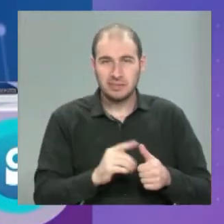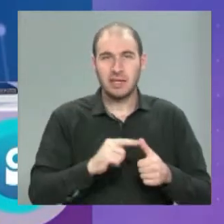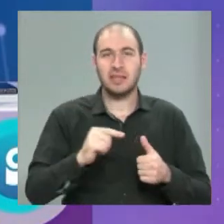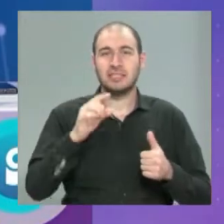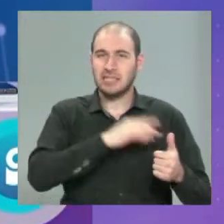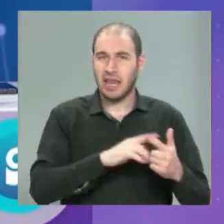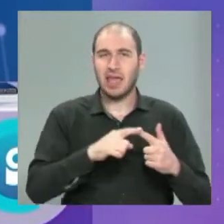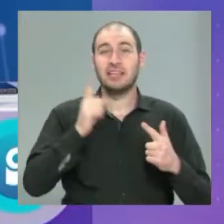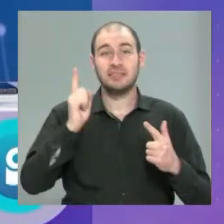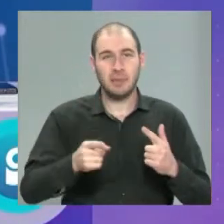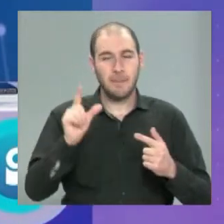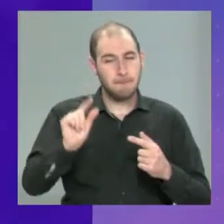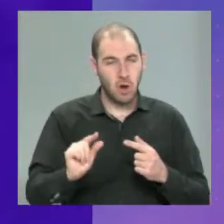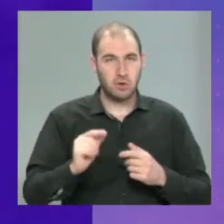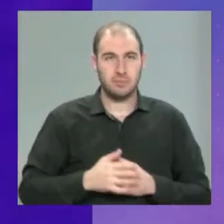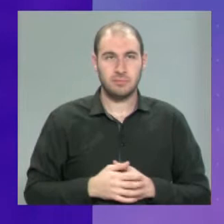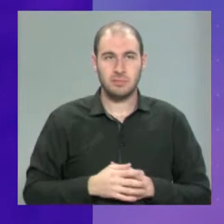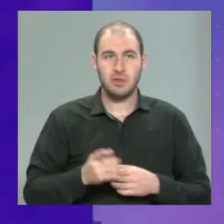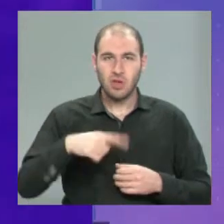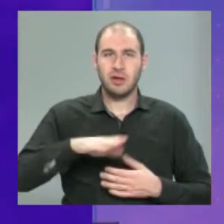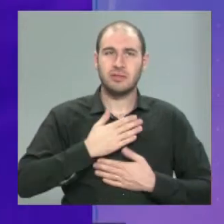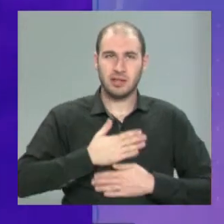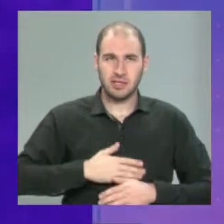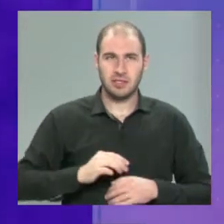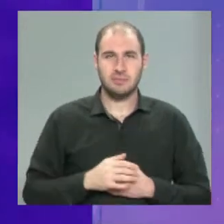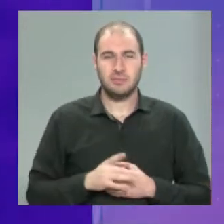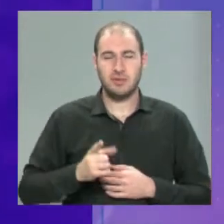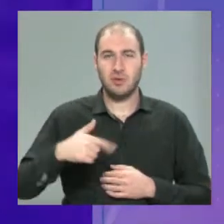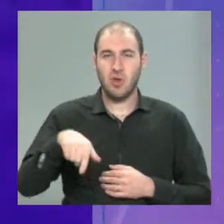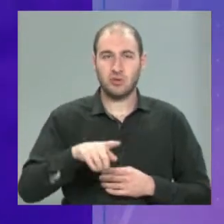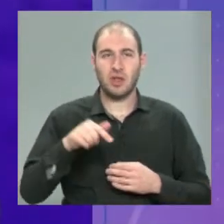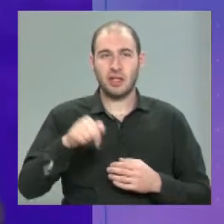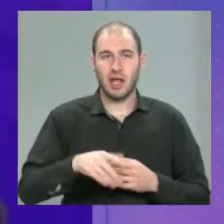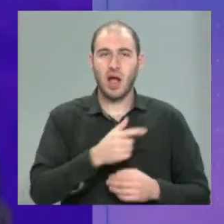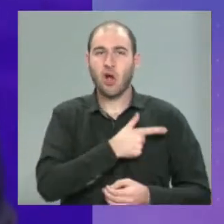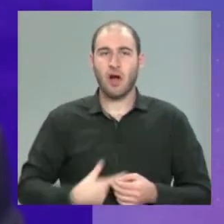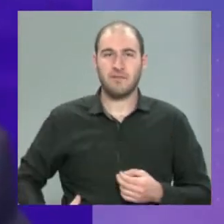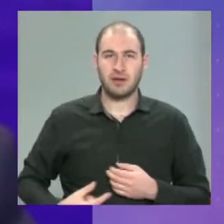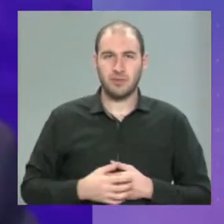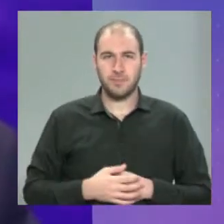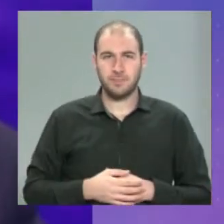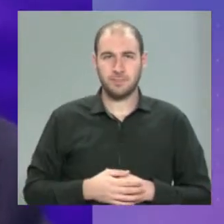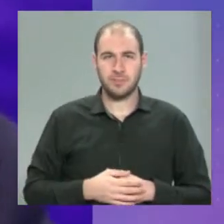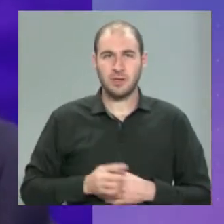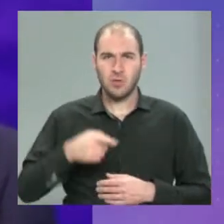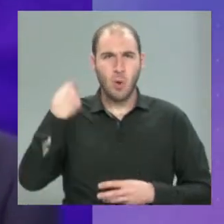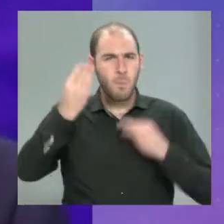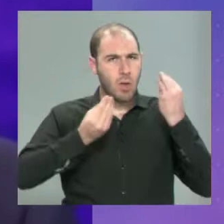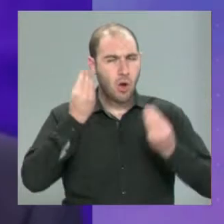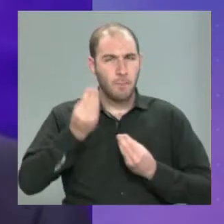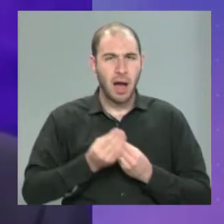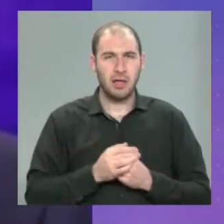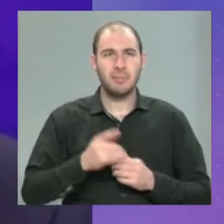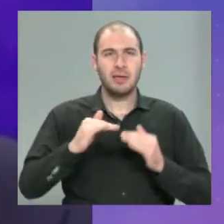hasta en Chile, aunque en una menor medida. Tengan tranquilidad, estamos en manos de un gobierno que está preocupado